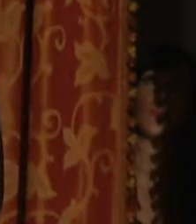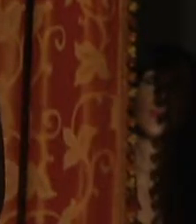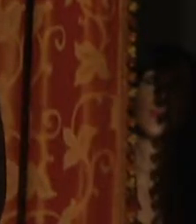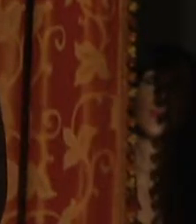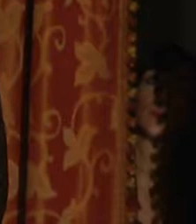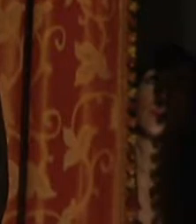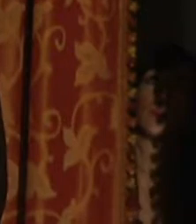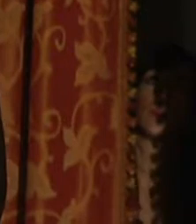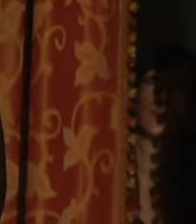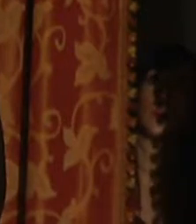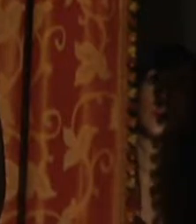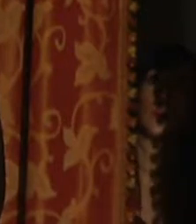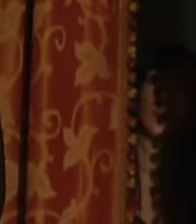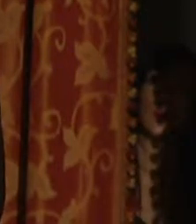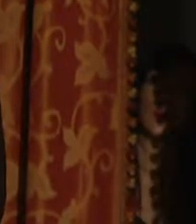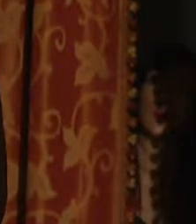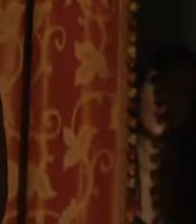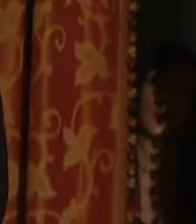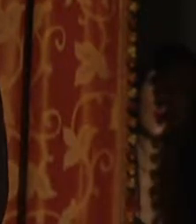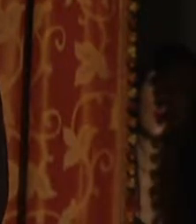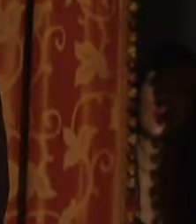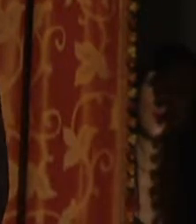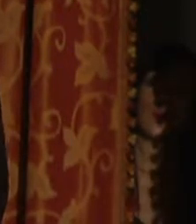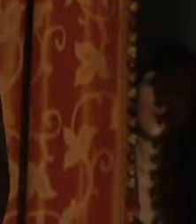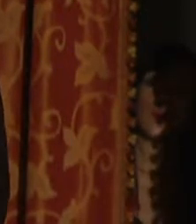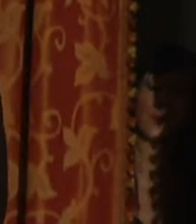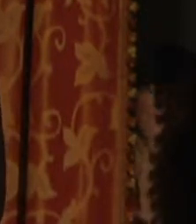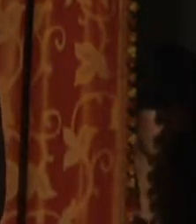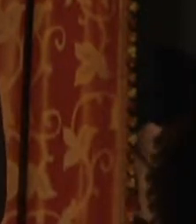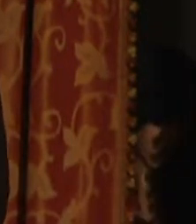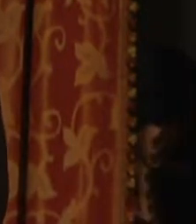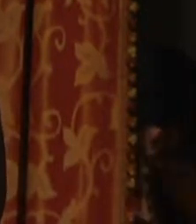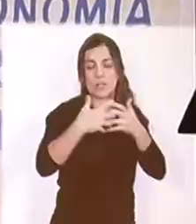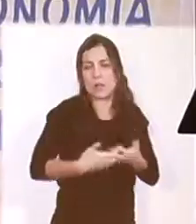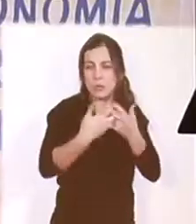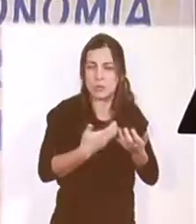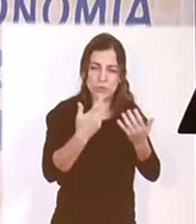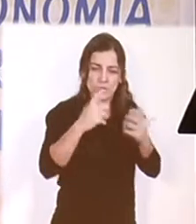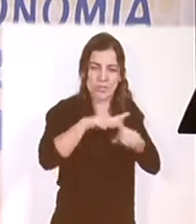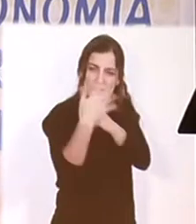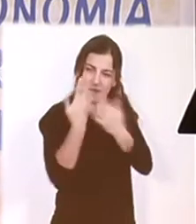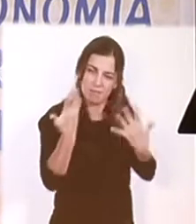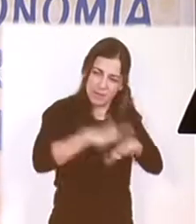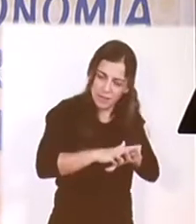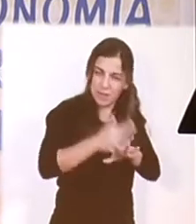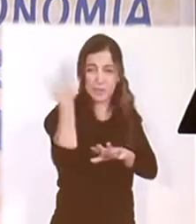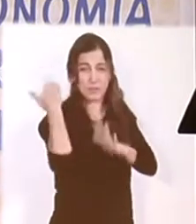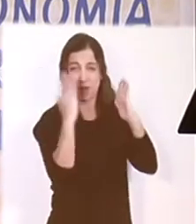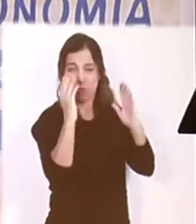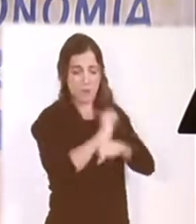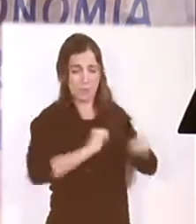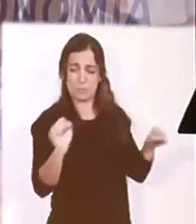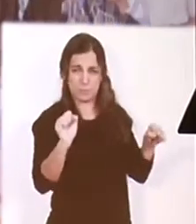trabajar, que es eliminar todo tipo de barreras arquitectónicas, psíquicas, sensoriales. El Patronato de Personas con